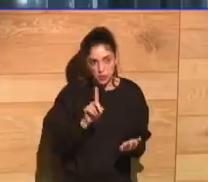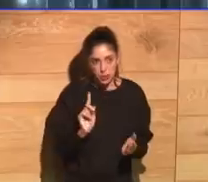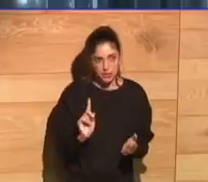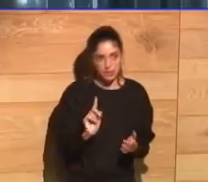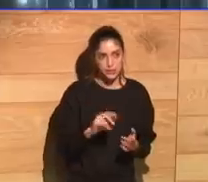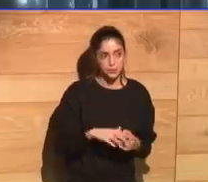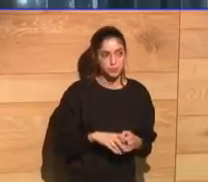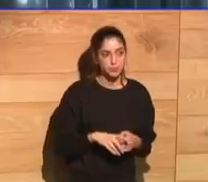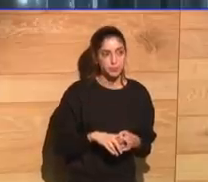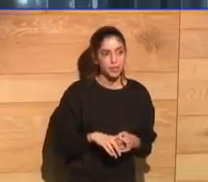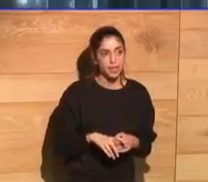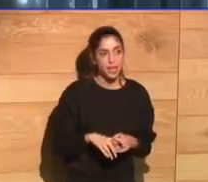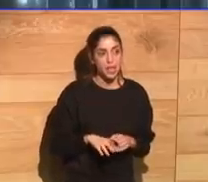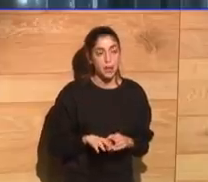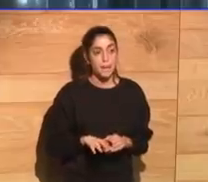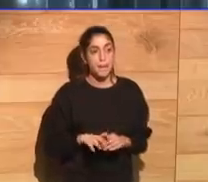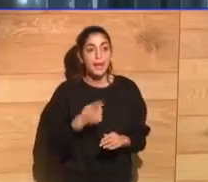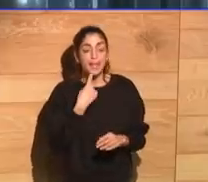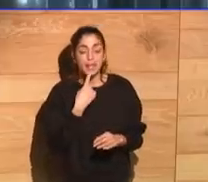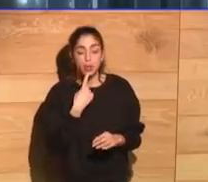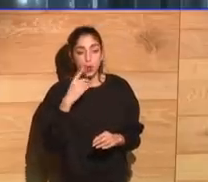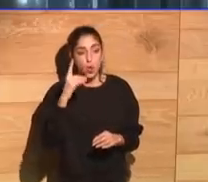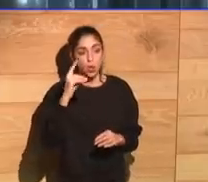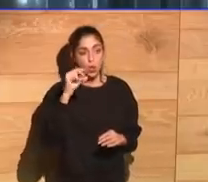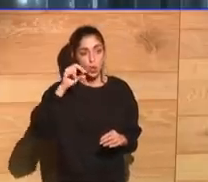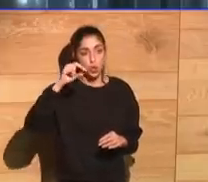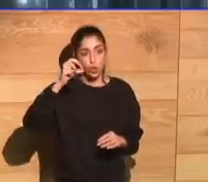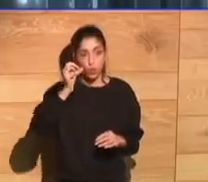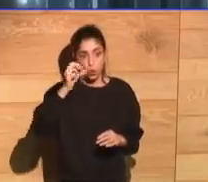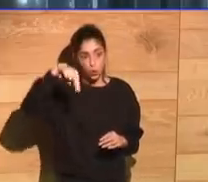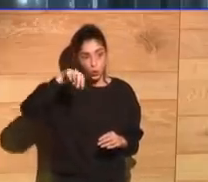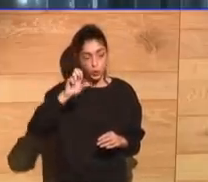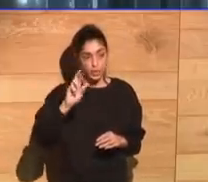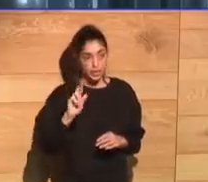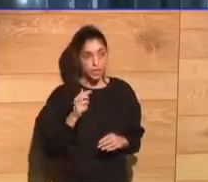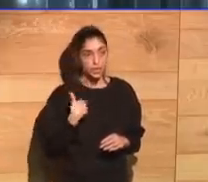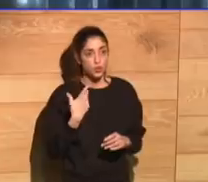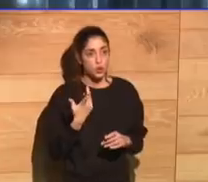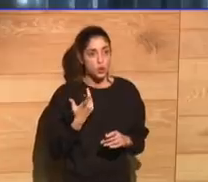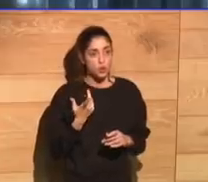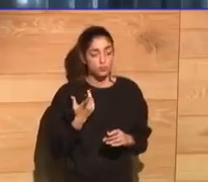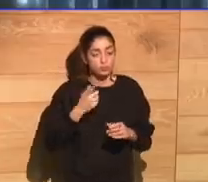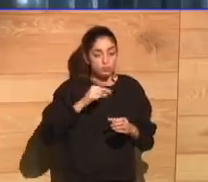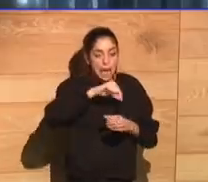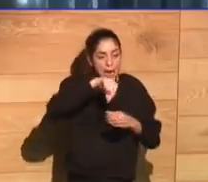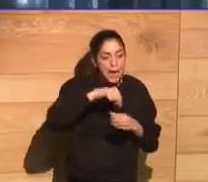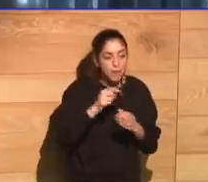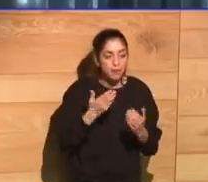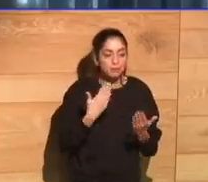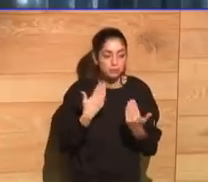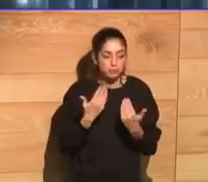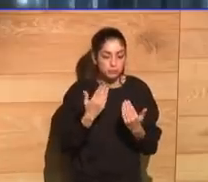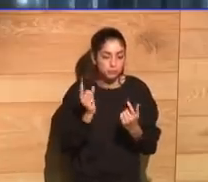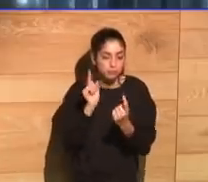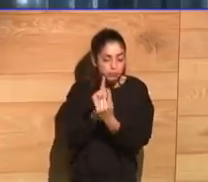una preciosidad. Dijo Donner, dice, oye, me voy a tomar un chance contigo, pero a cambio... Pero la sala Spanglish